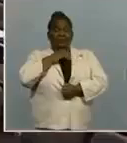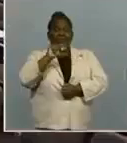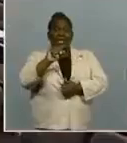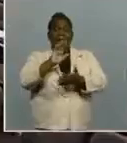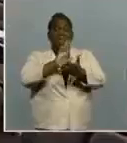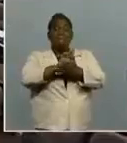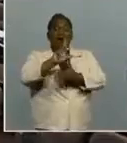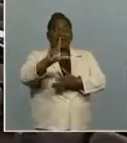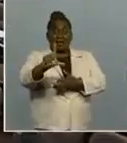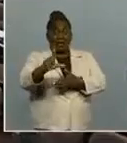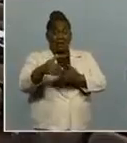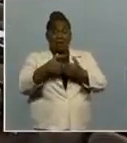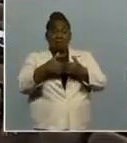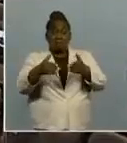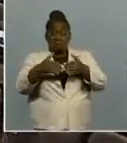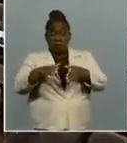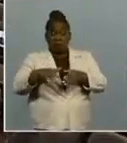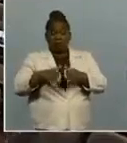hiel